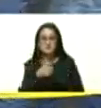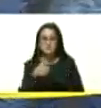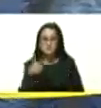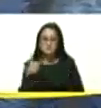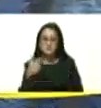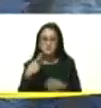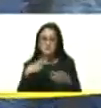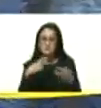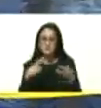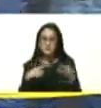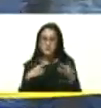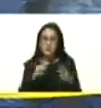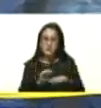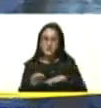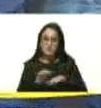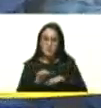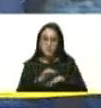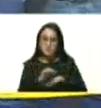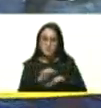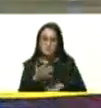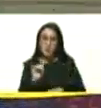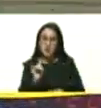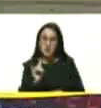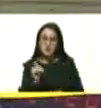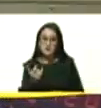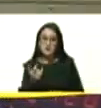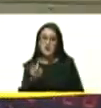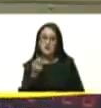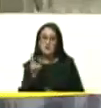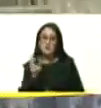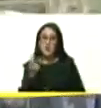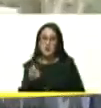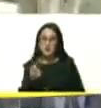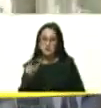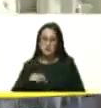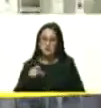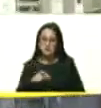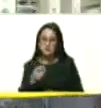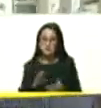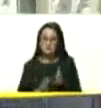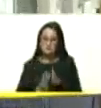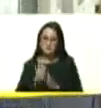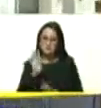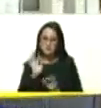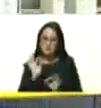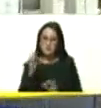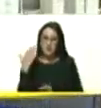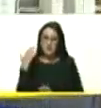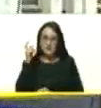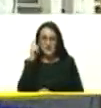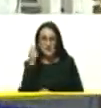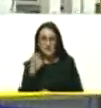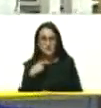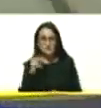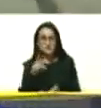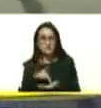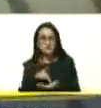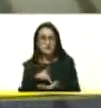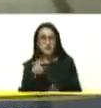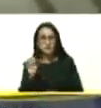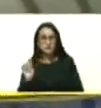ellos en los distintos municipios tenemos. Y en el arroz es necesario incrementar. Hace unos días también estuve por el